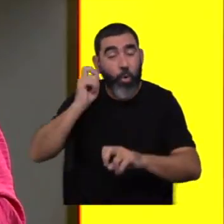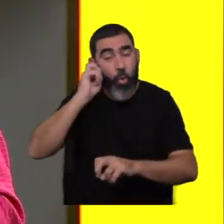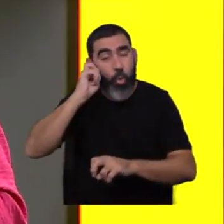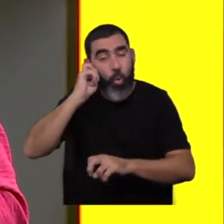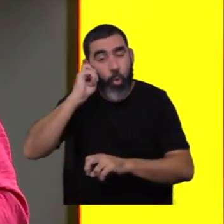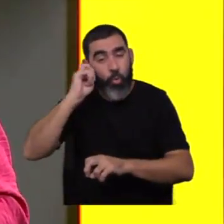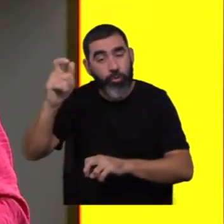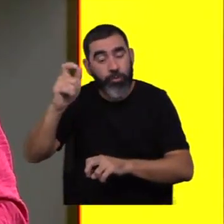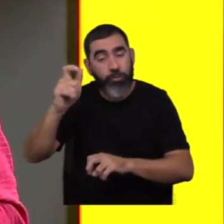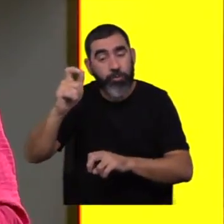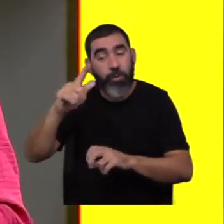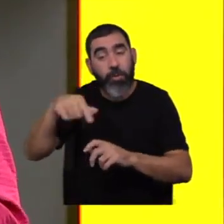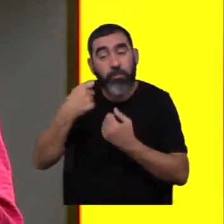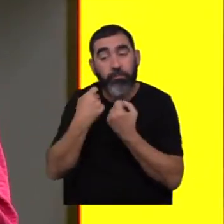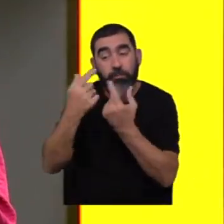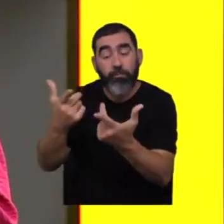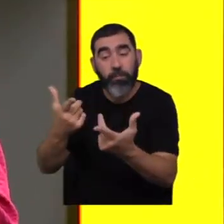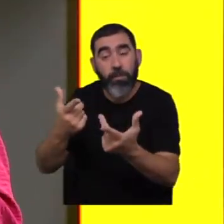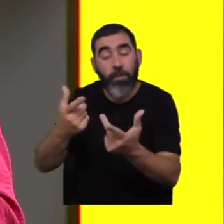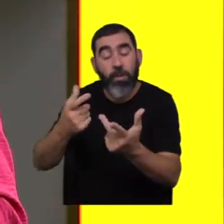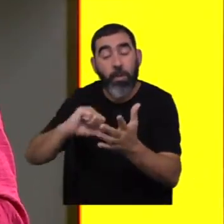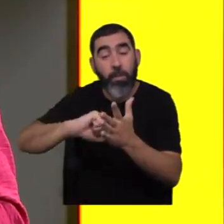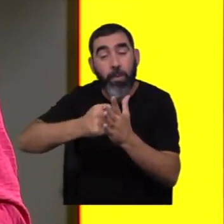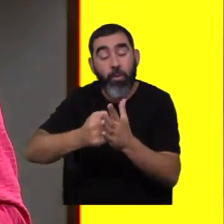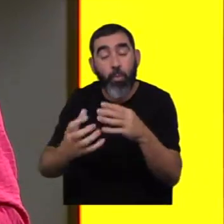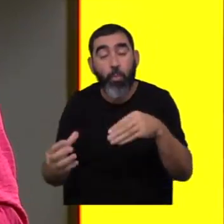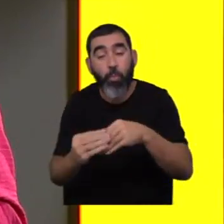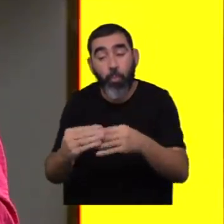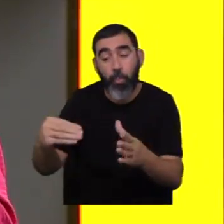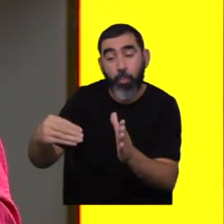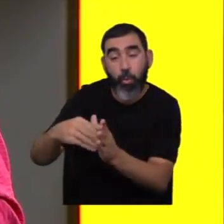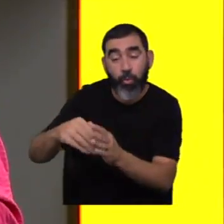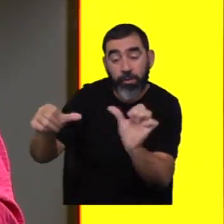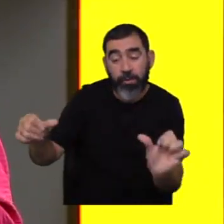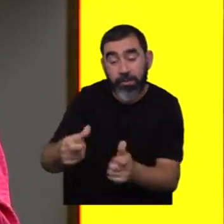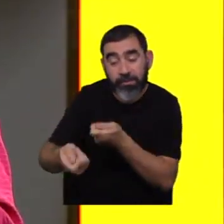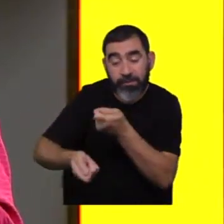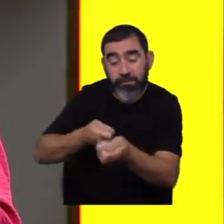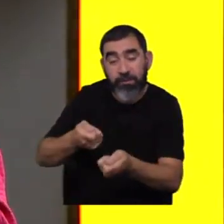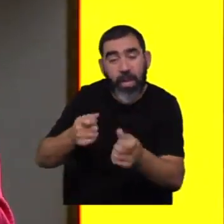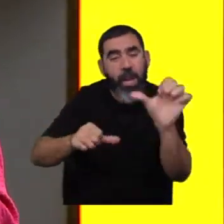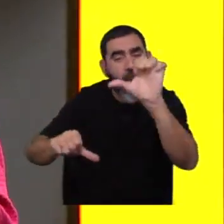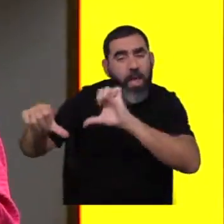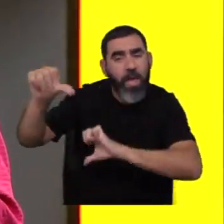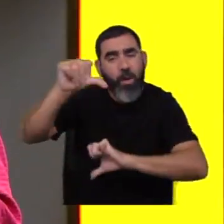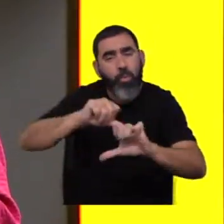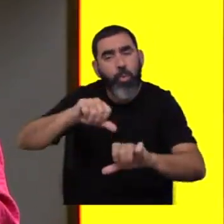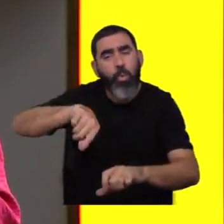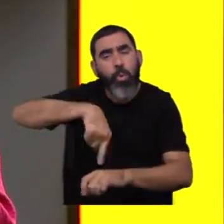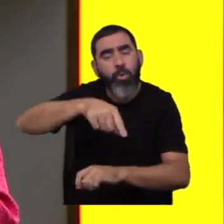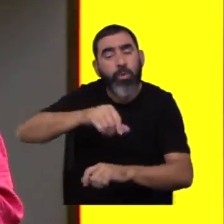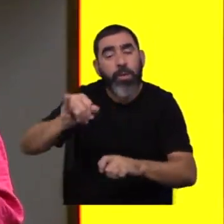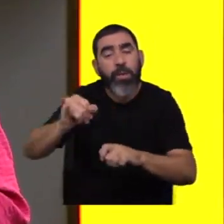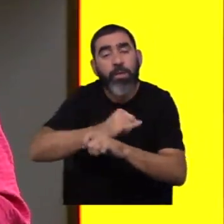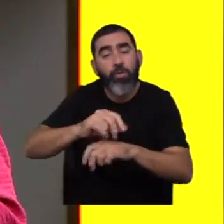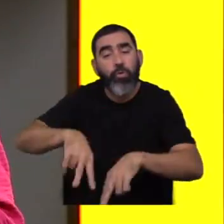conocimiento es trasladado de alguna manera al banco de prótesis, que ellos lo aplican de forma clínica, ¿no? ¿Este laboratorio en qué institución está? En el Instituto